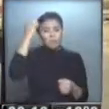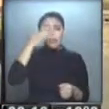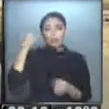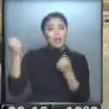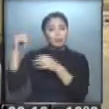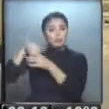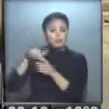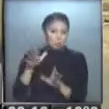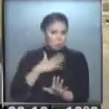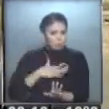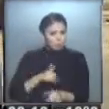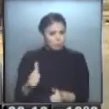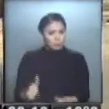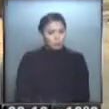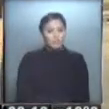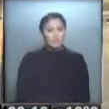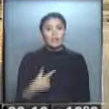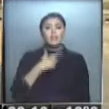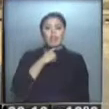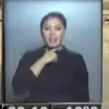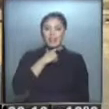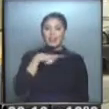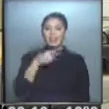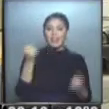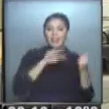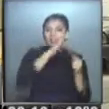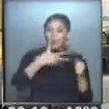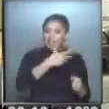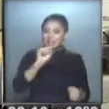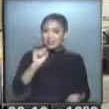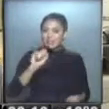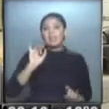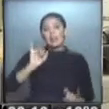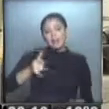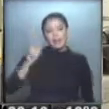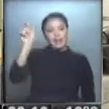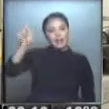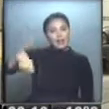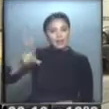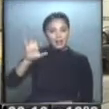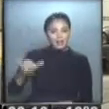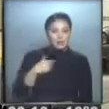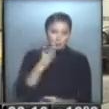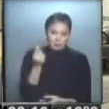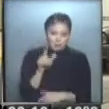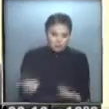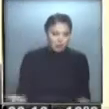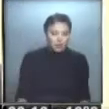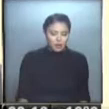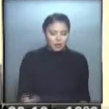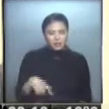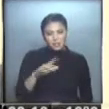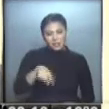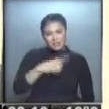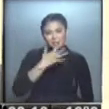que se comportaron bien. Creo que el objetivo de ellos era llevarse la camioneta. Si bien querían ir al cajero, la verdad que no teníamos plata ni nada por el estilo. Lo